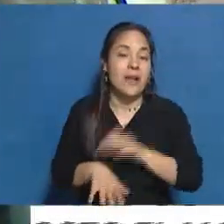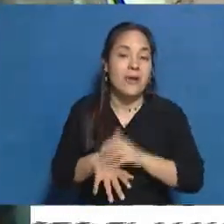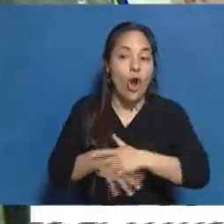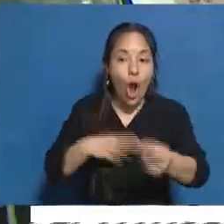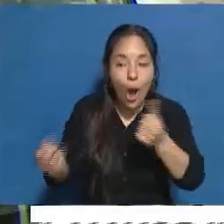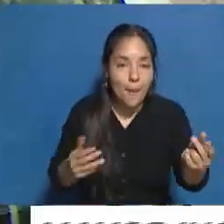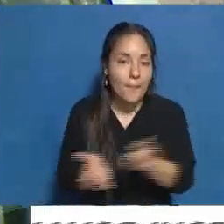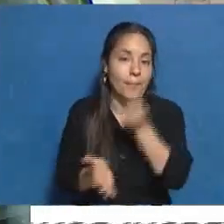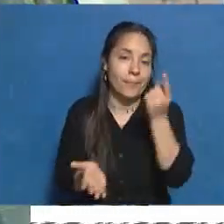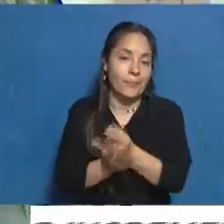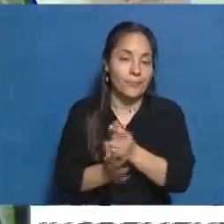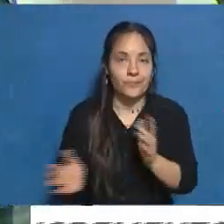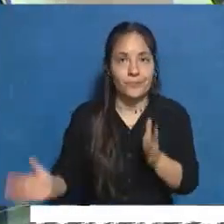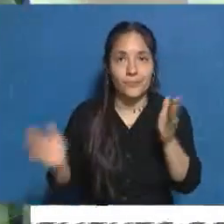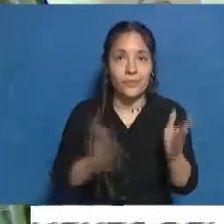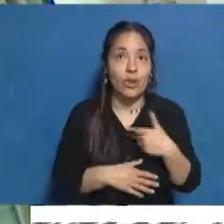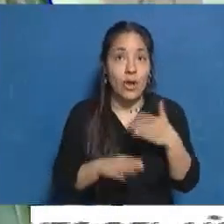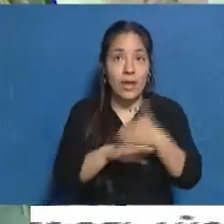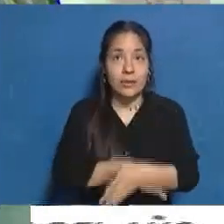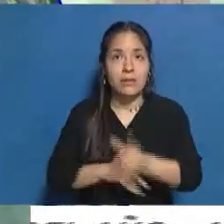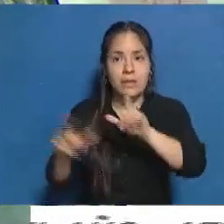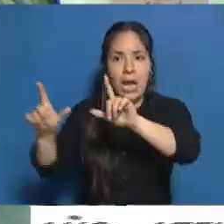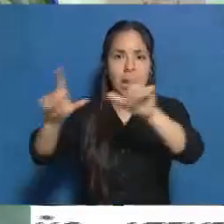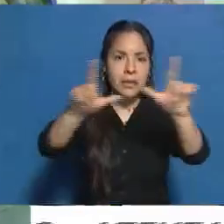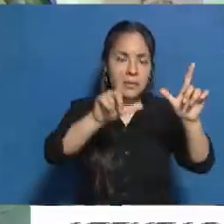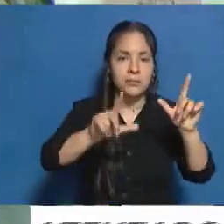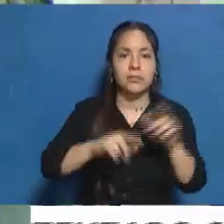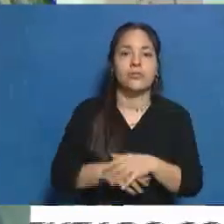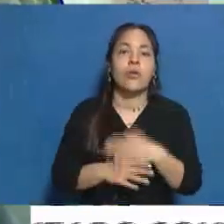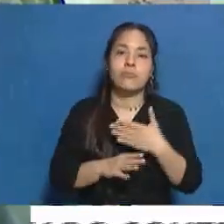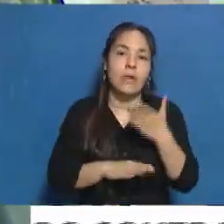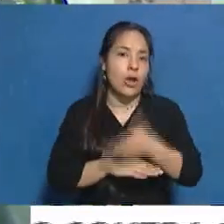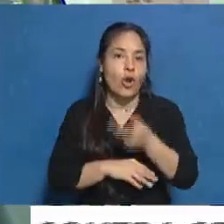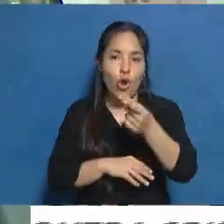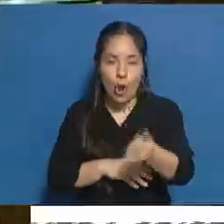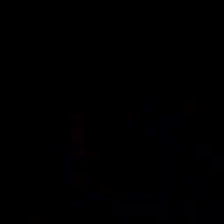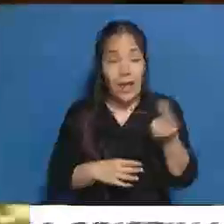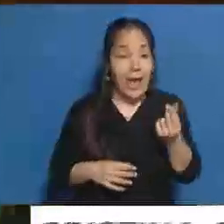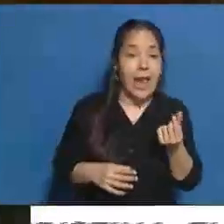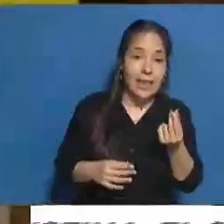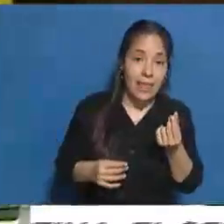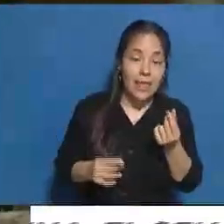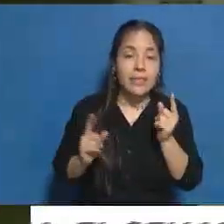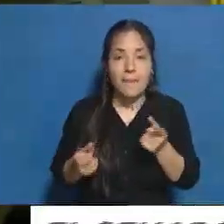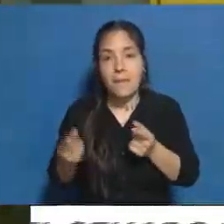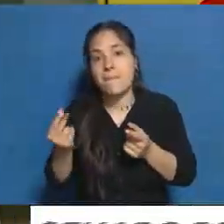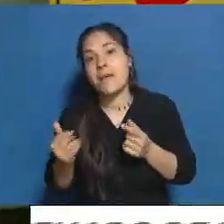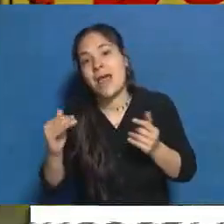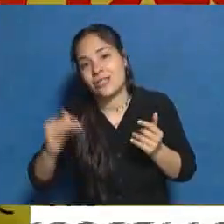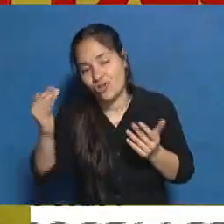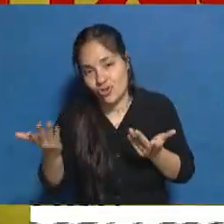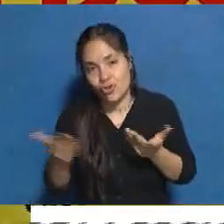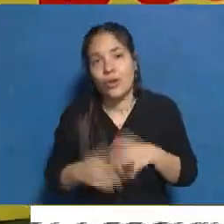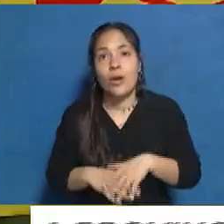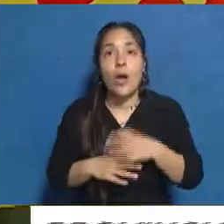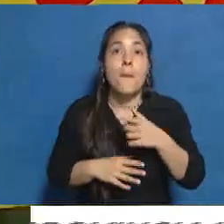desde que entré acá y vi los carteles vengo acá y compro calidad y precio con contrapartida el precio del